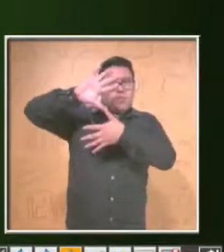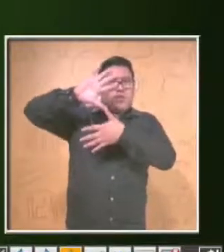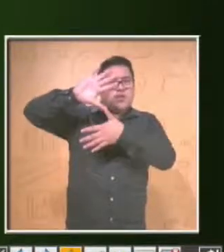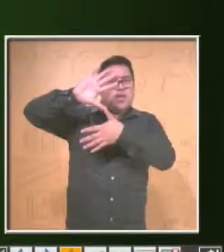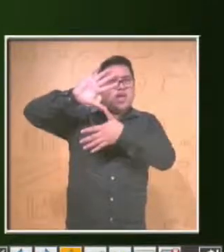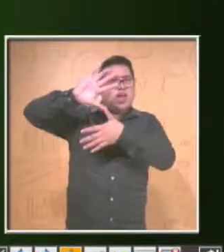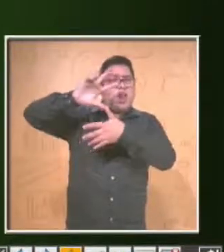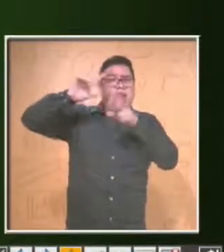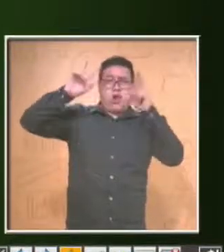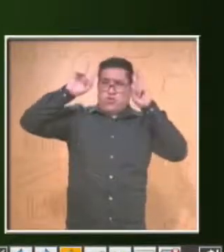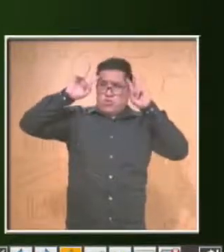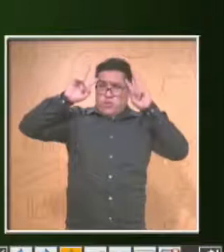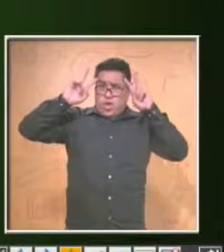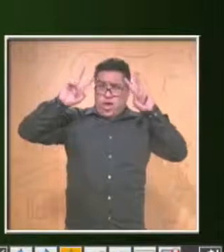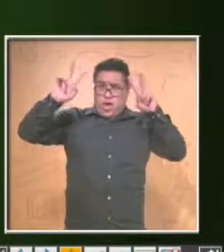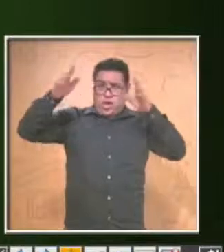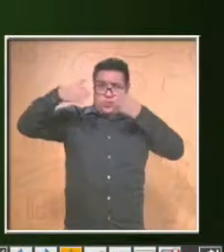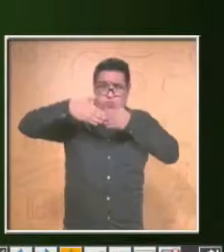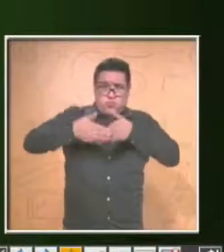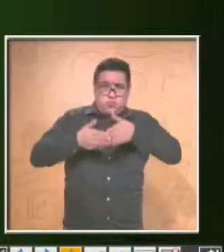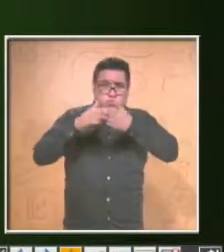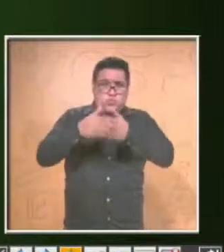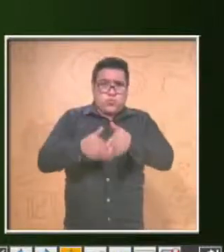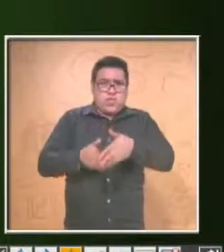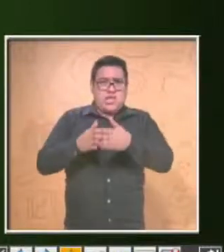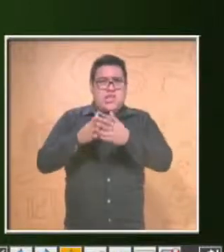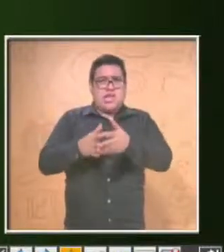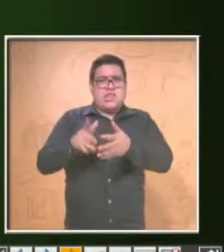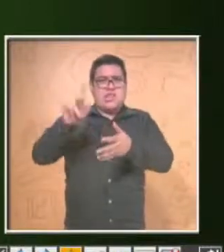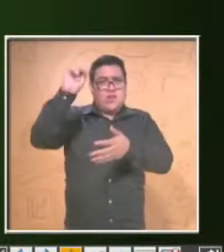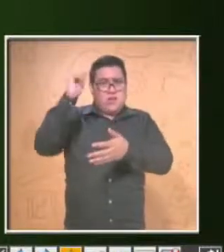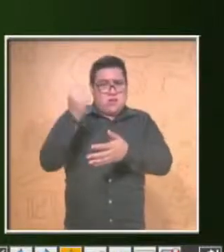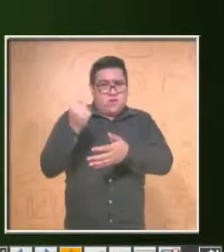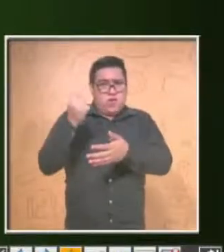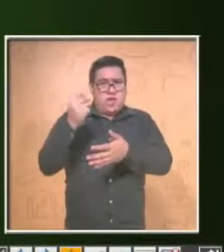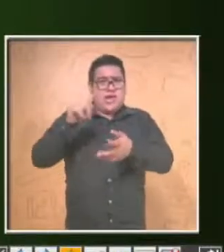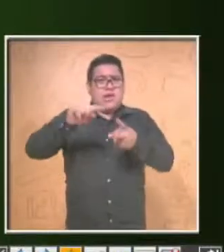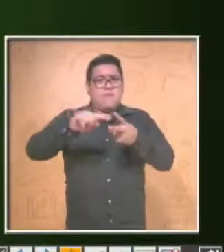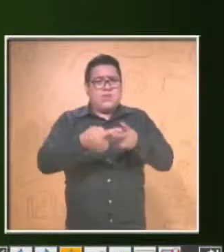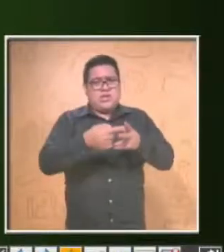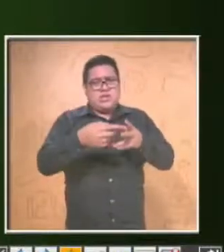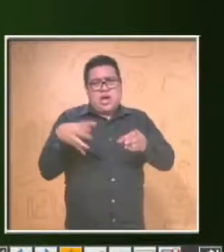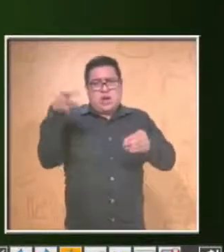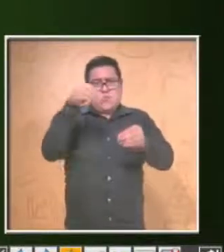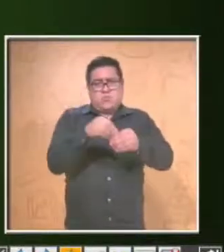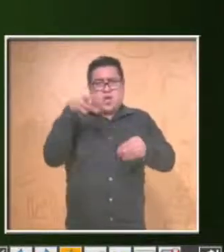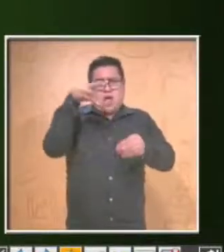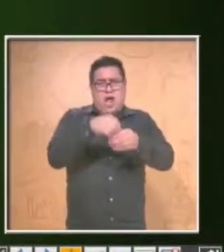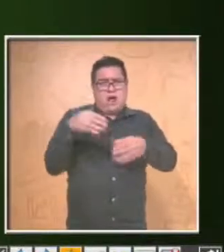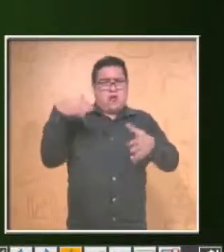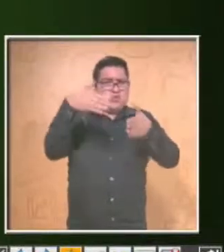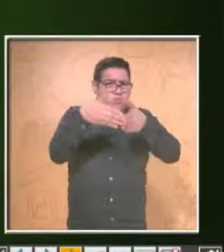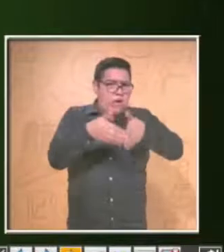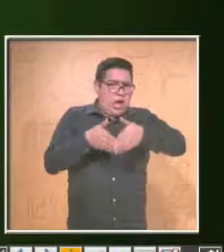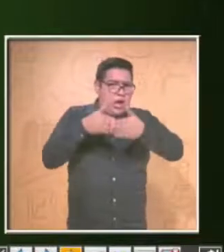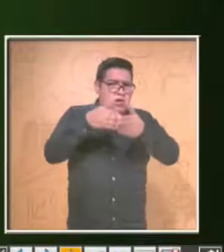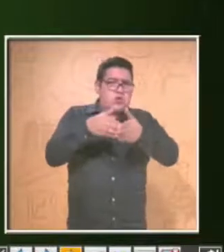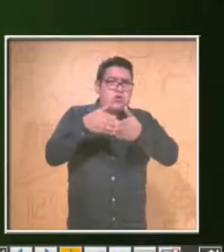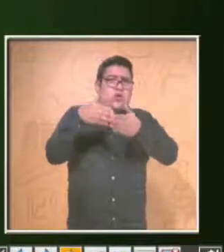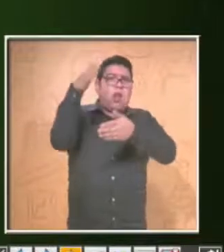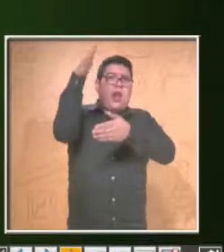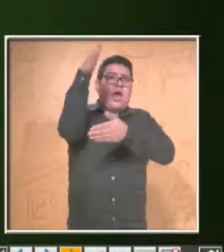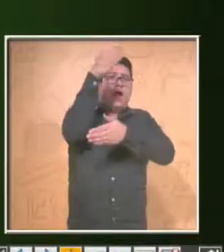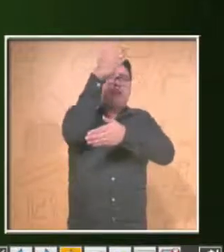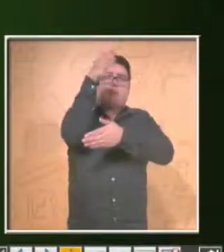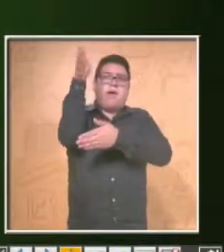los viajes de ultramar, esa tecnología que empieza a adicionarse a los barcos, las velas que hacen